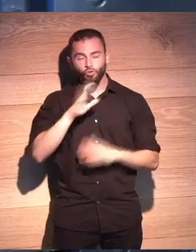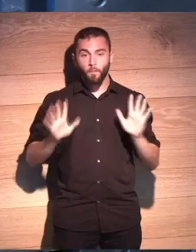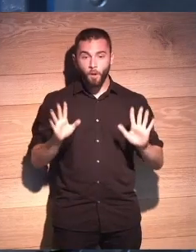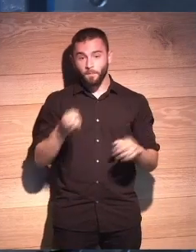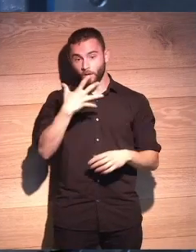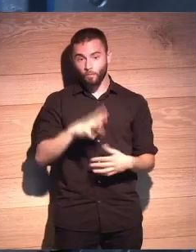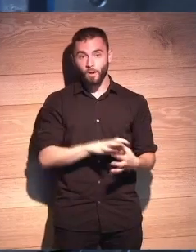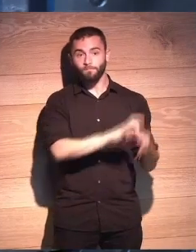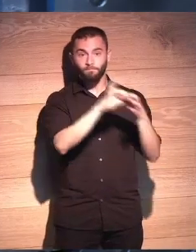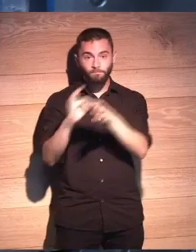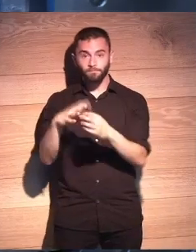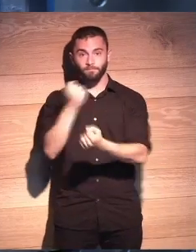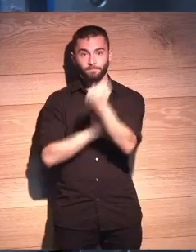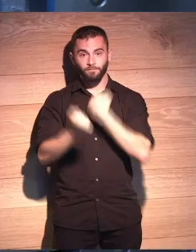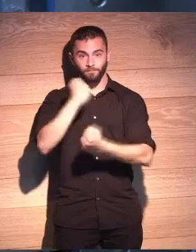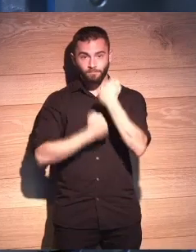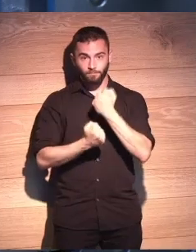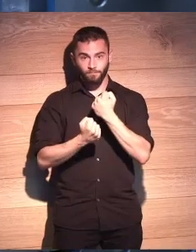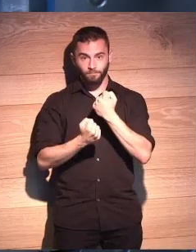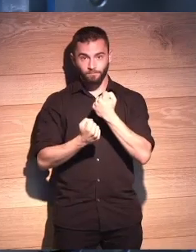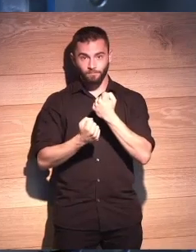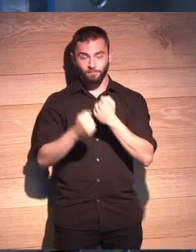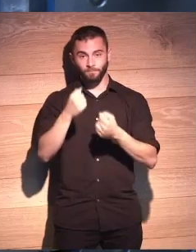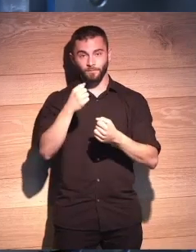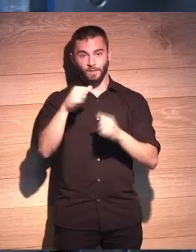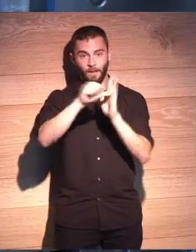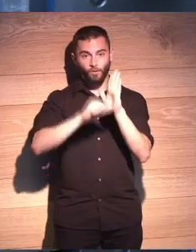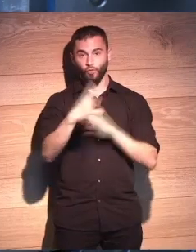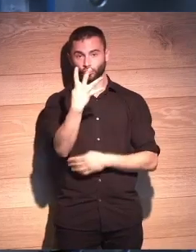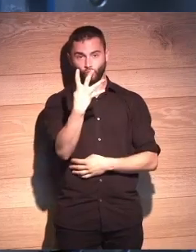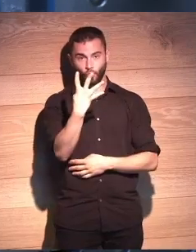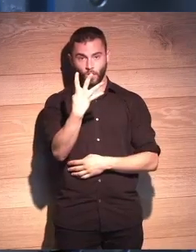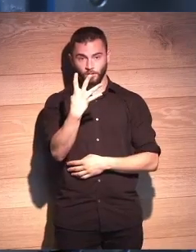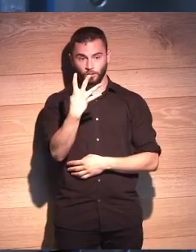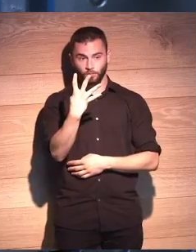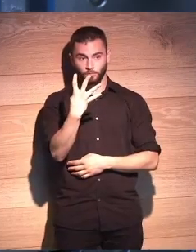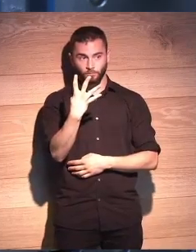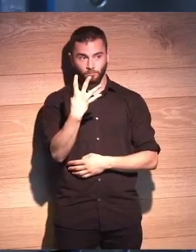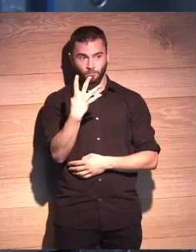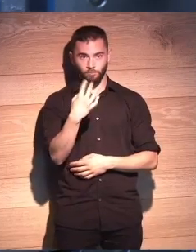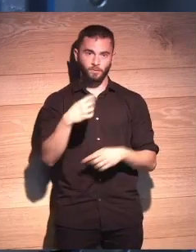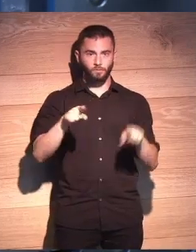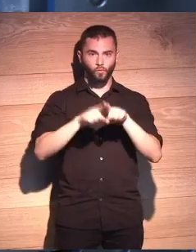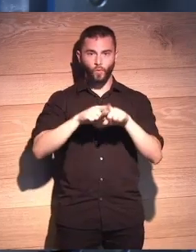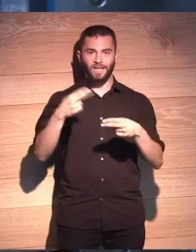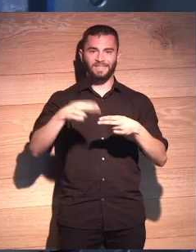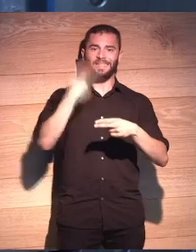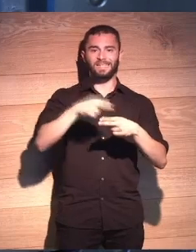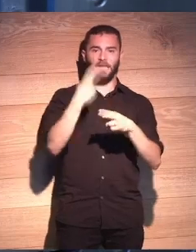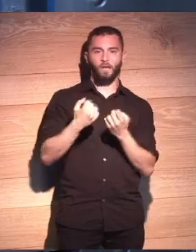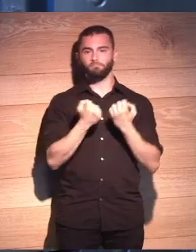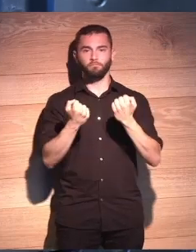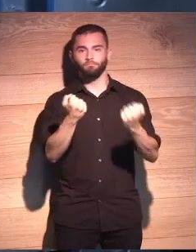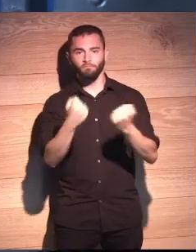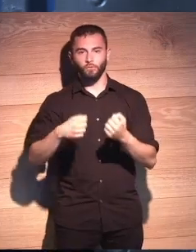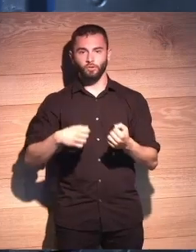mano abro la parte económica con 4 capítulos explicando, fijaros, todos vamos en un taxi, ¿no? En el coche.